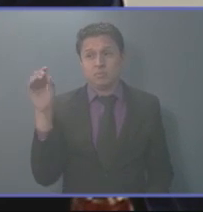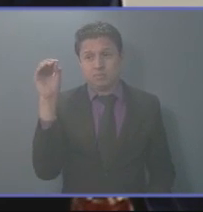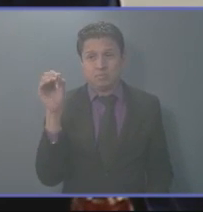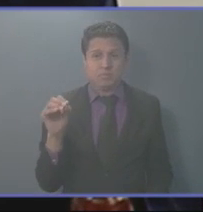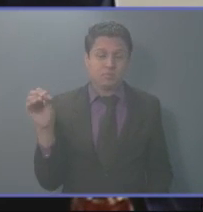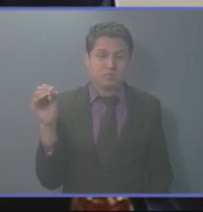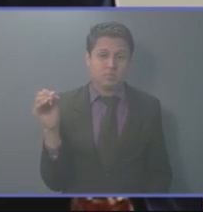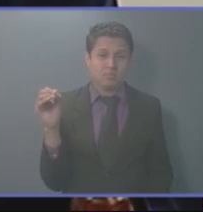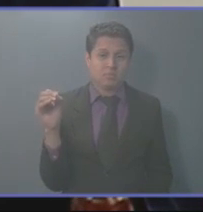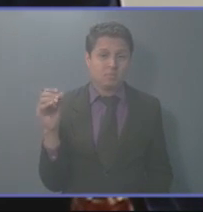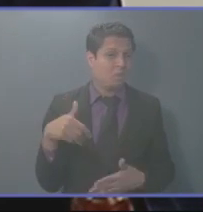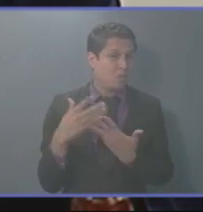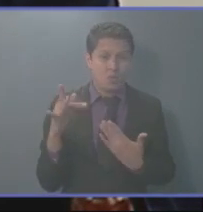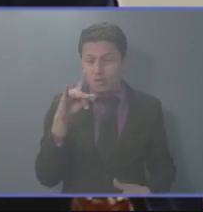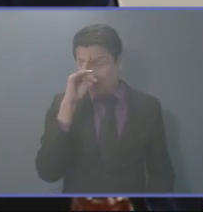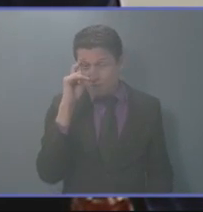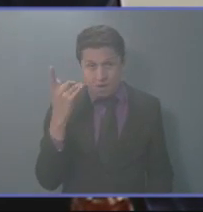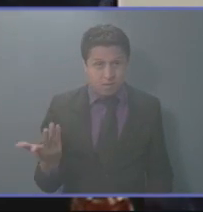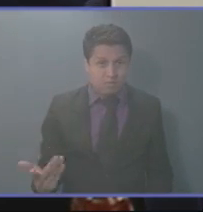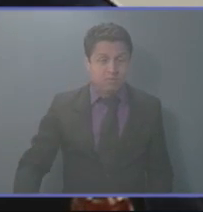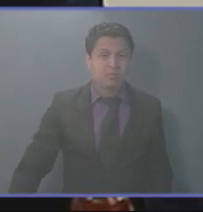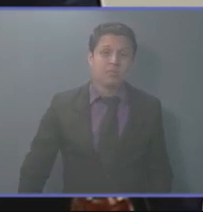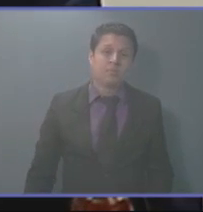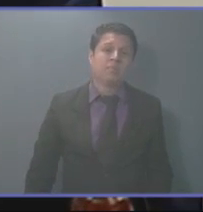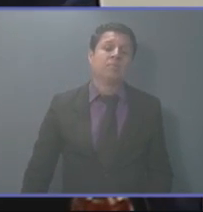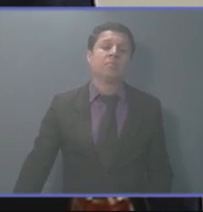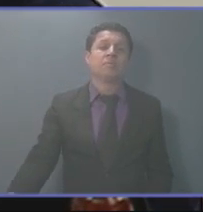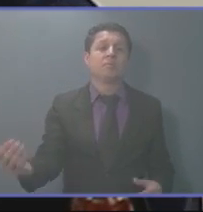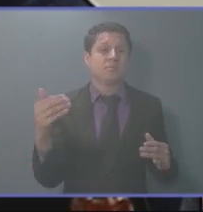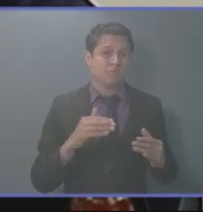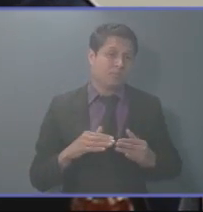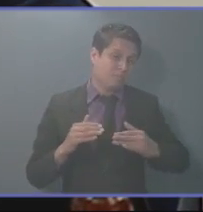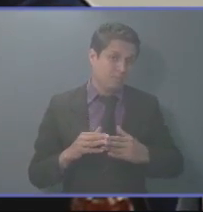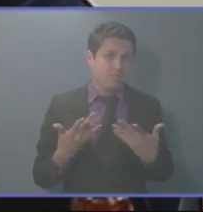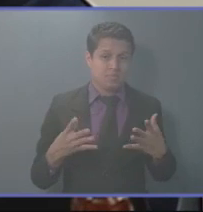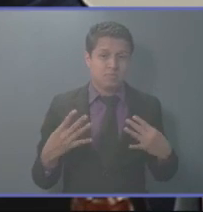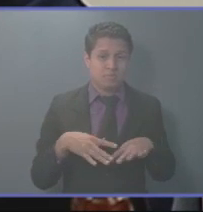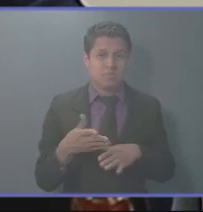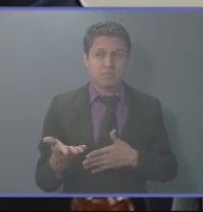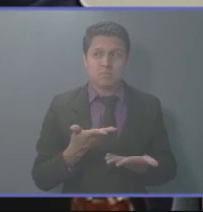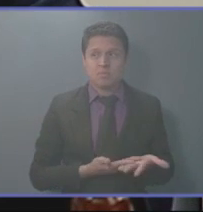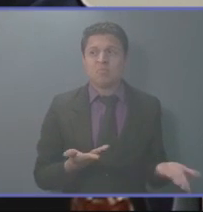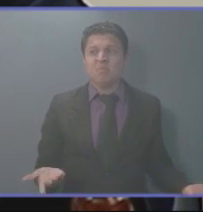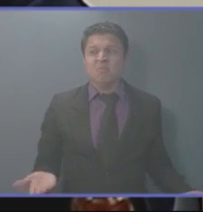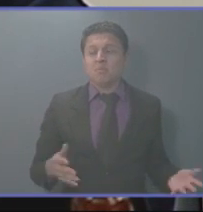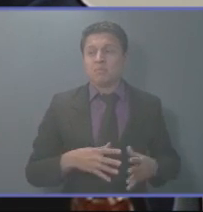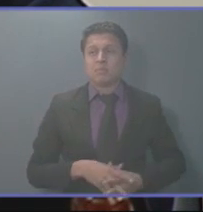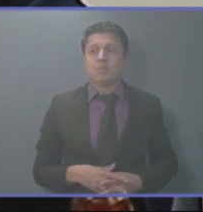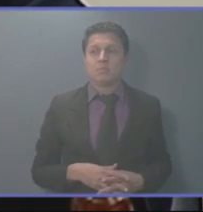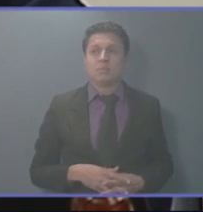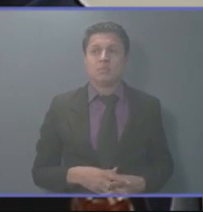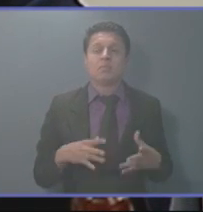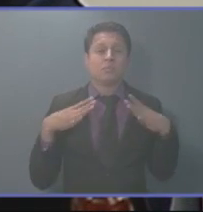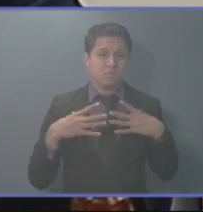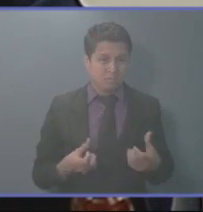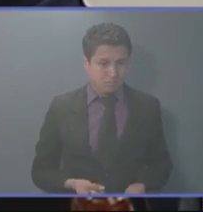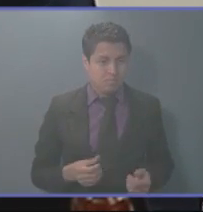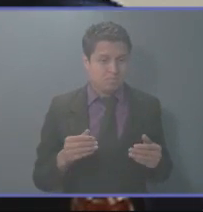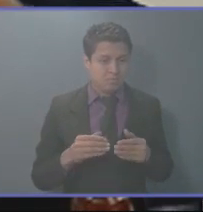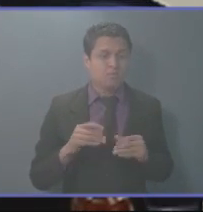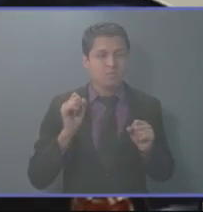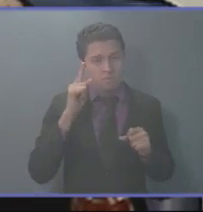porcentaje, que es la mayoría, está descubierto, y que dicho de paso, están incluidos en esta propuesta, para que el gobierno lo pueda